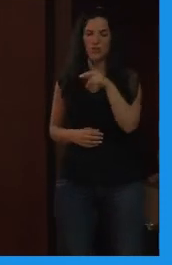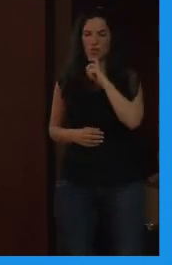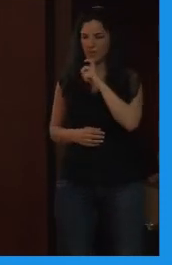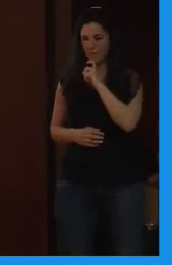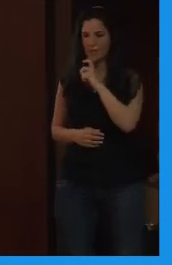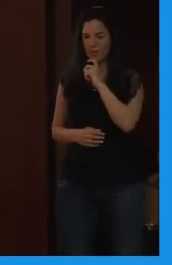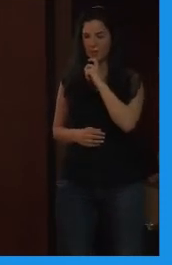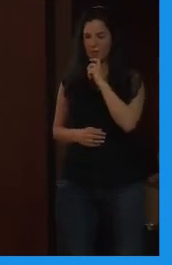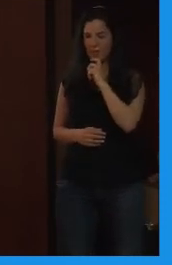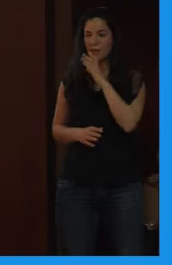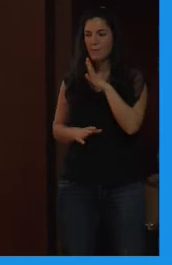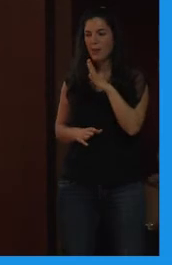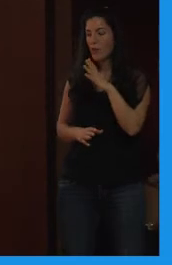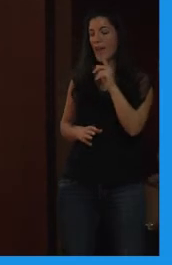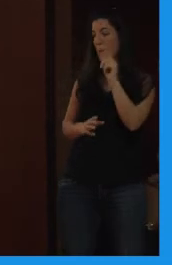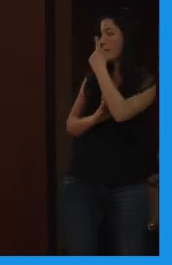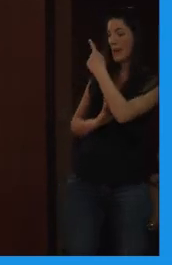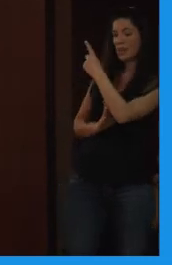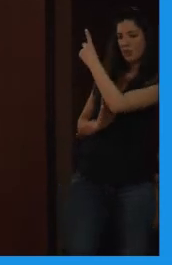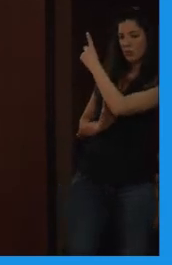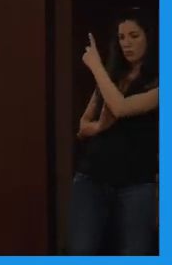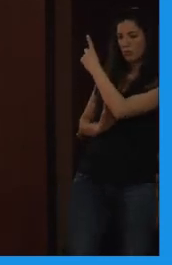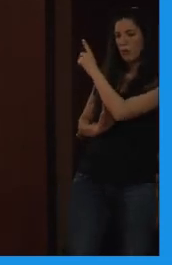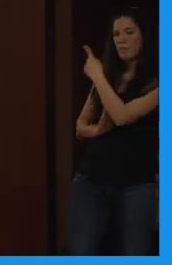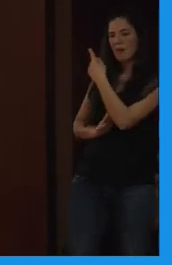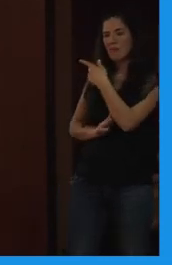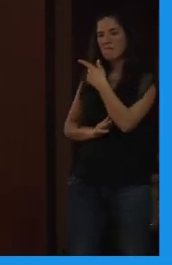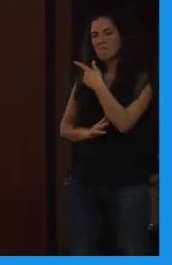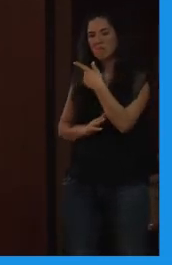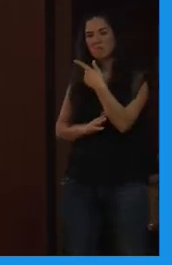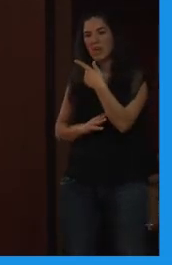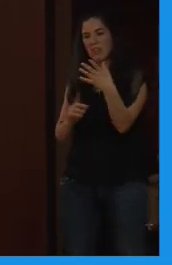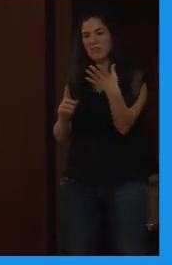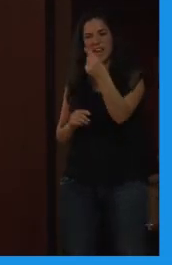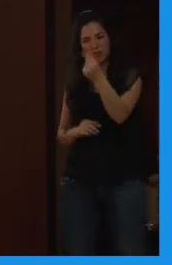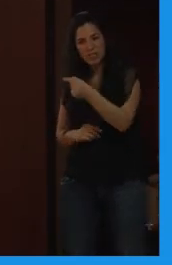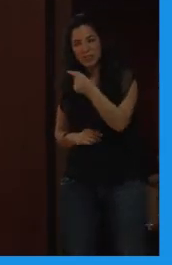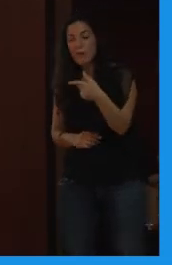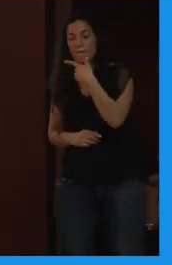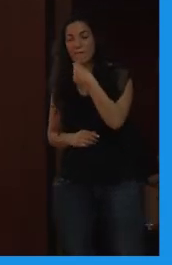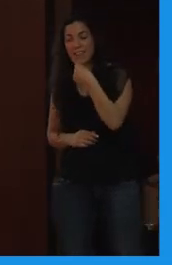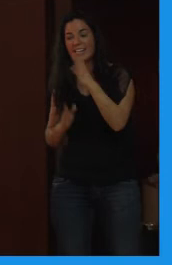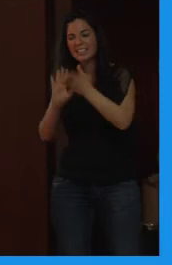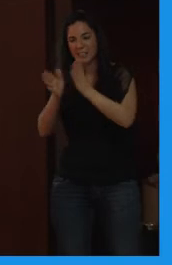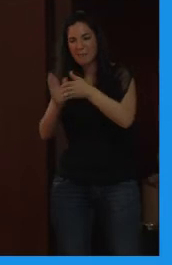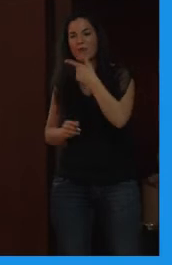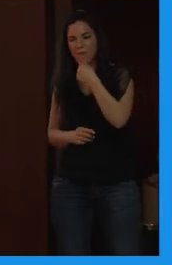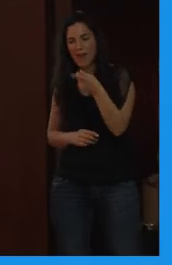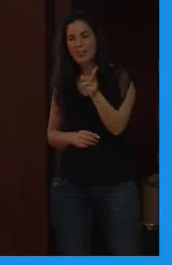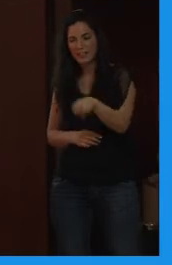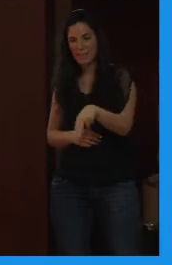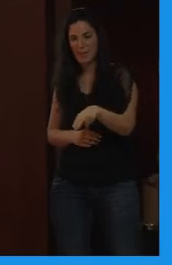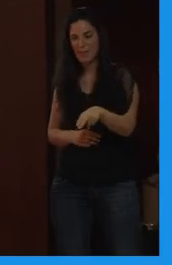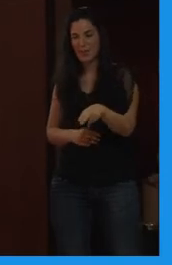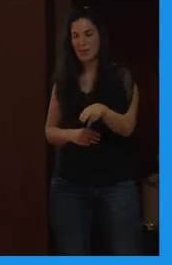El hipotiroidismo primario es muy sencillo de diagnosticar y muy sencillo de tratar. Está claro que los que